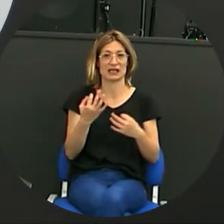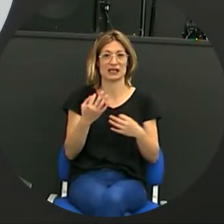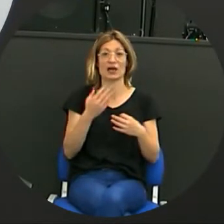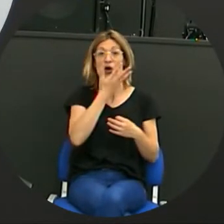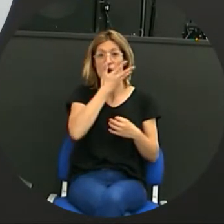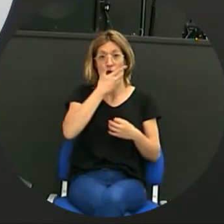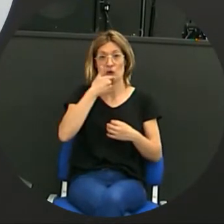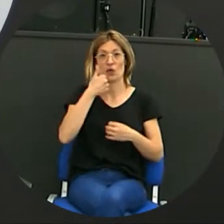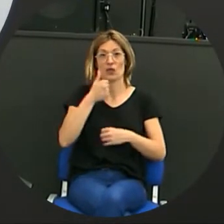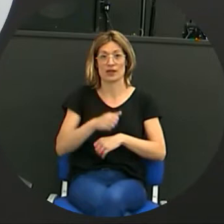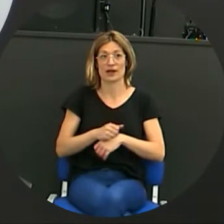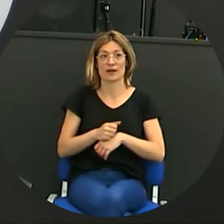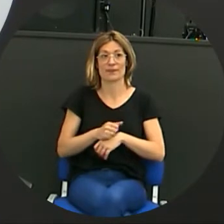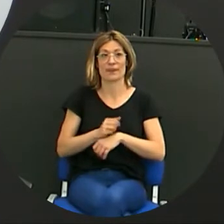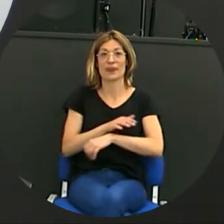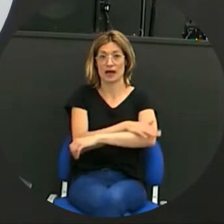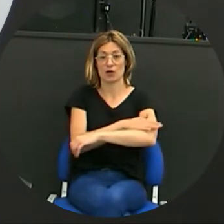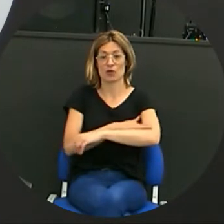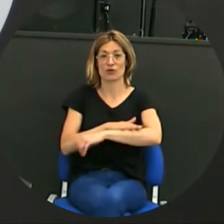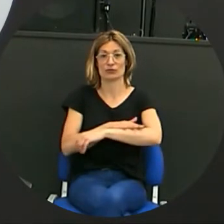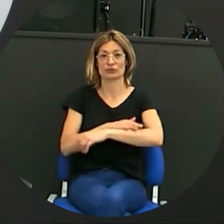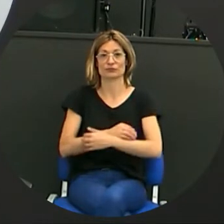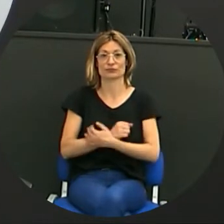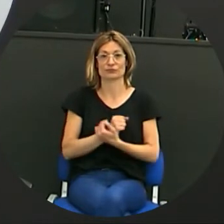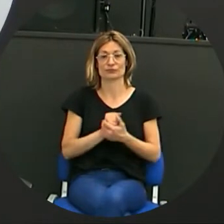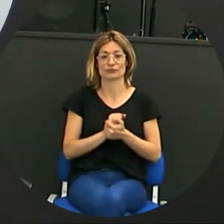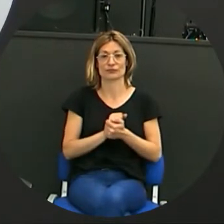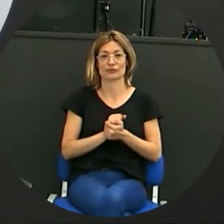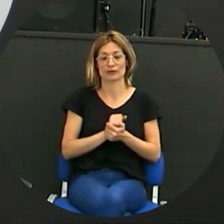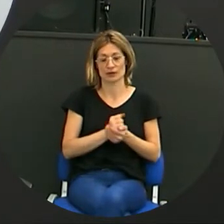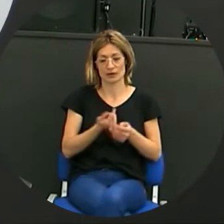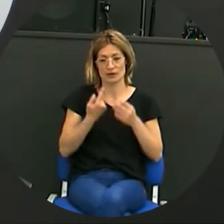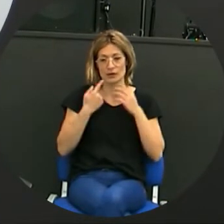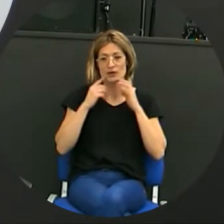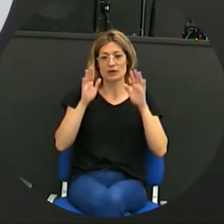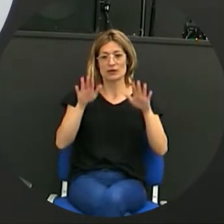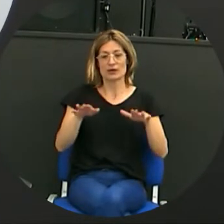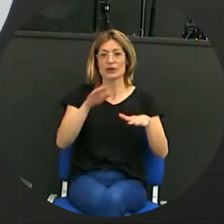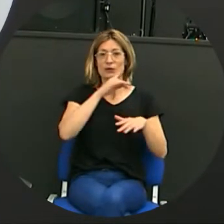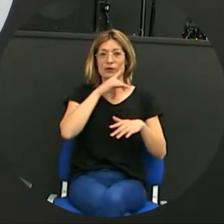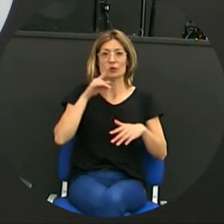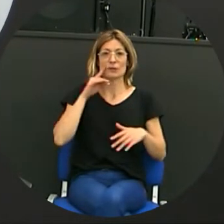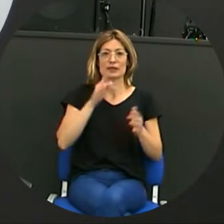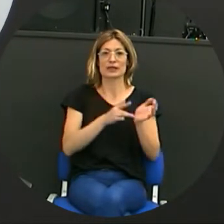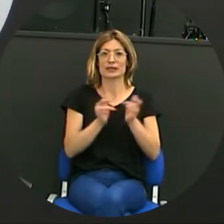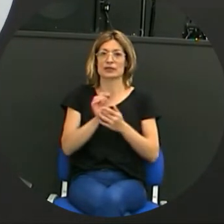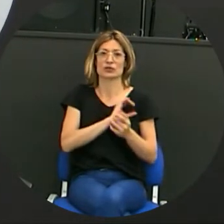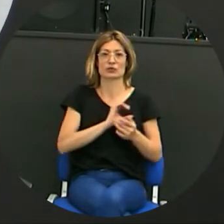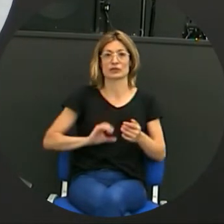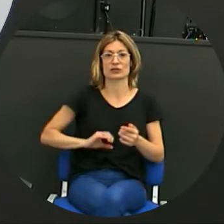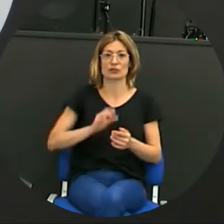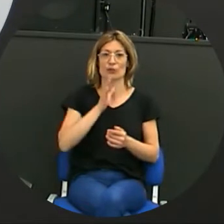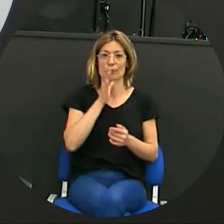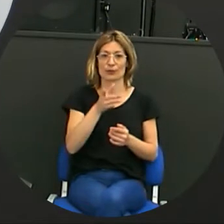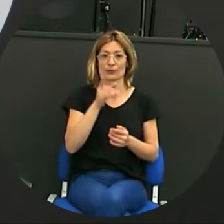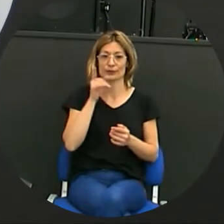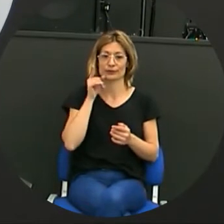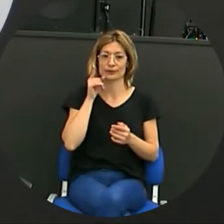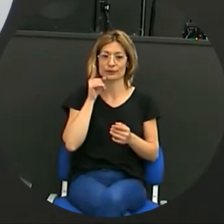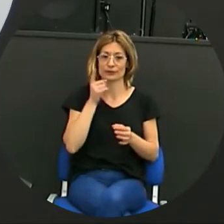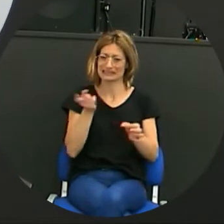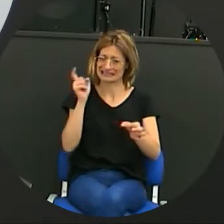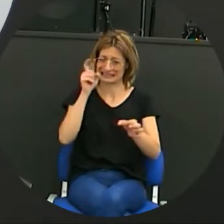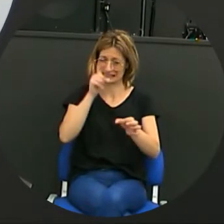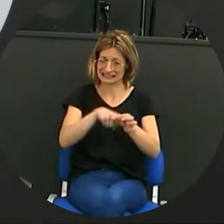través de Pablo. Te bendigo en el nombre de Jesucristo para que puedas ser parte de ese